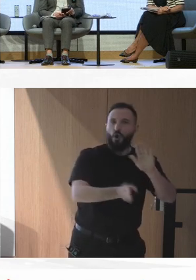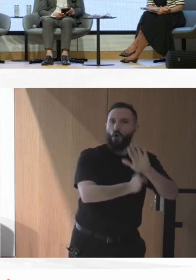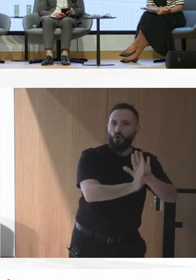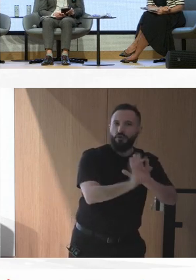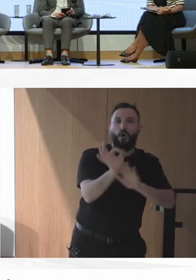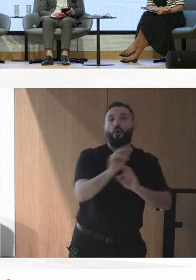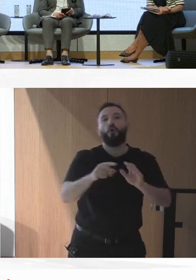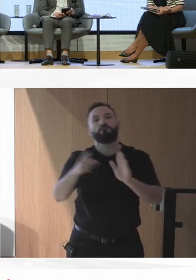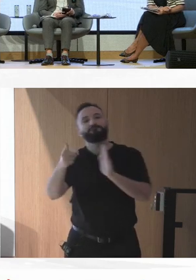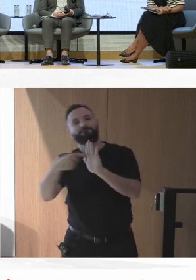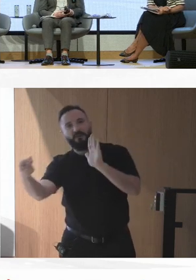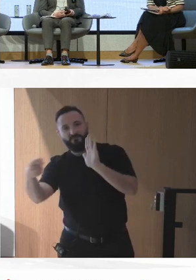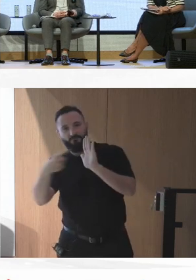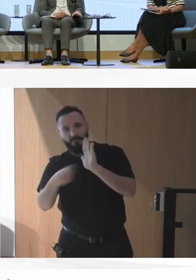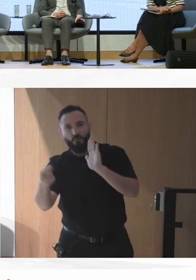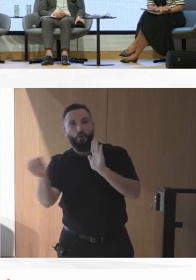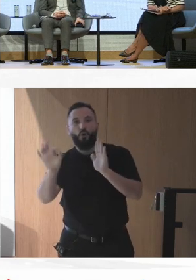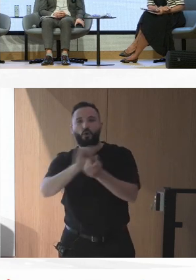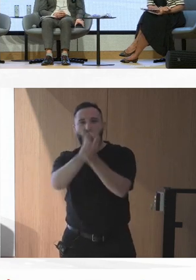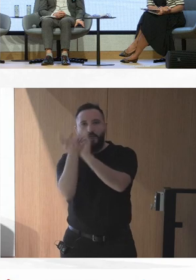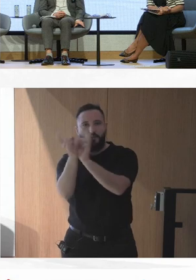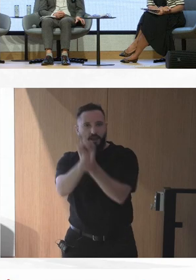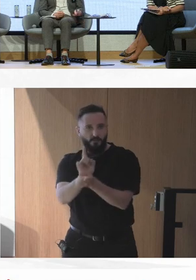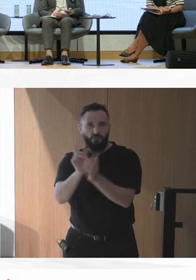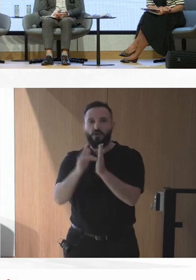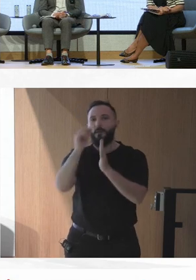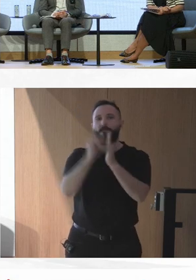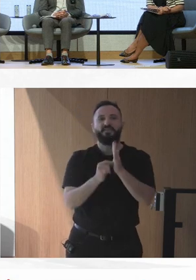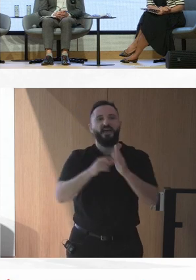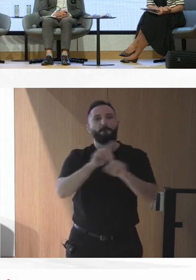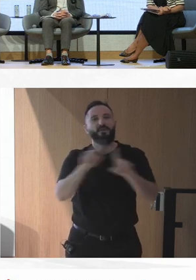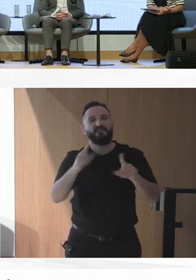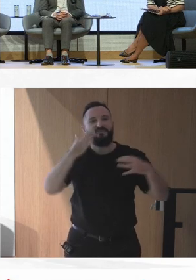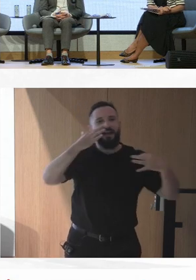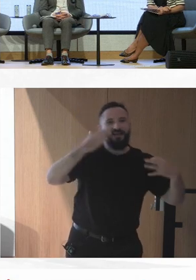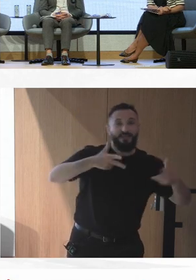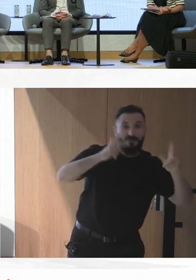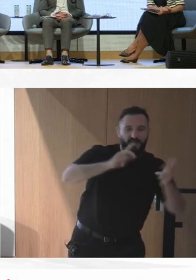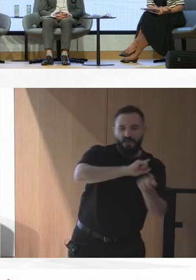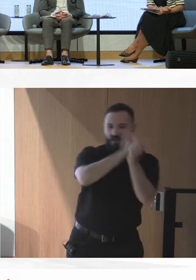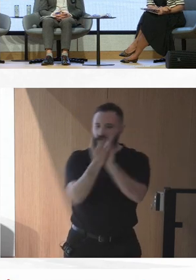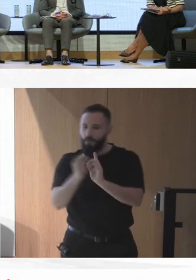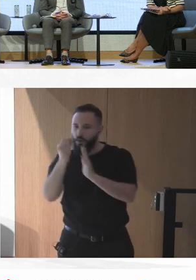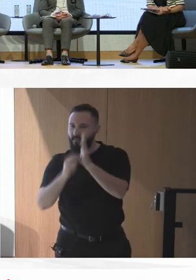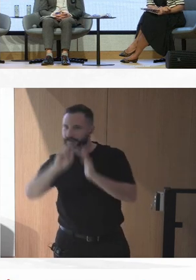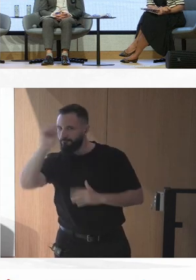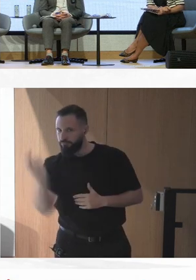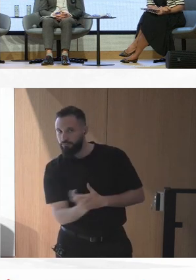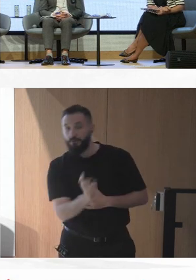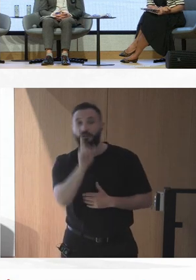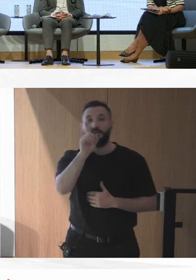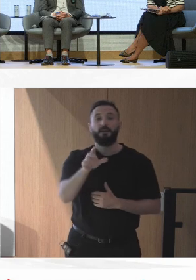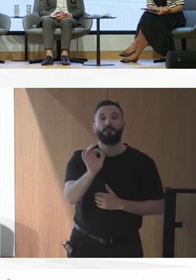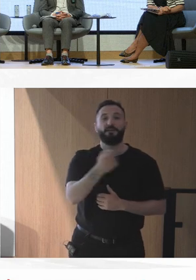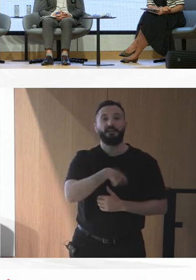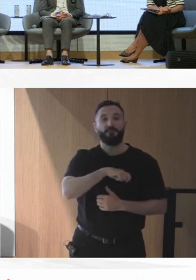suspender, ¿no?, se pueden sustituir, ¿no?, una medida privativa de libertad, ¿no?, por otro tipo de medidas, ¿no? Y además, aunque es verdad que la regulación